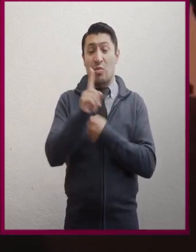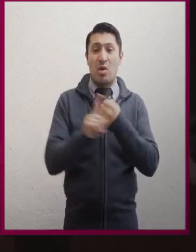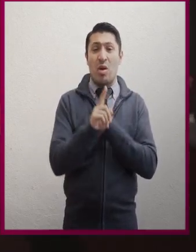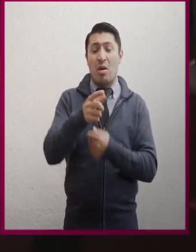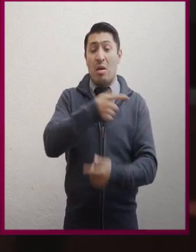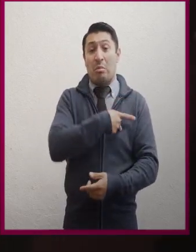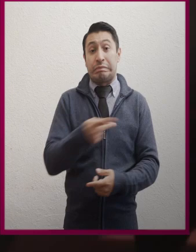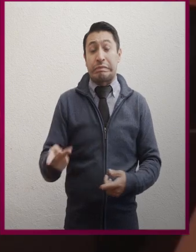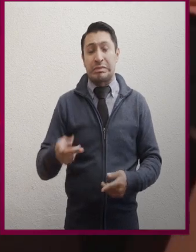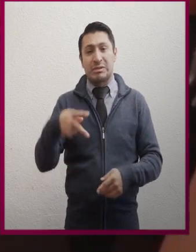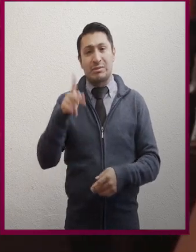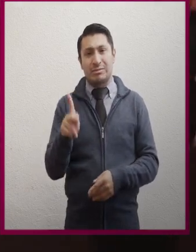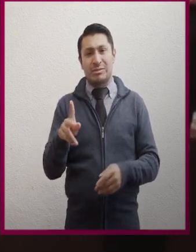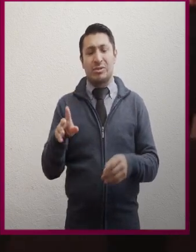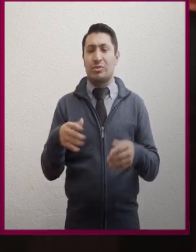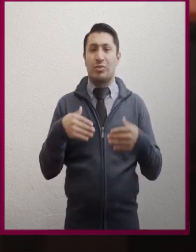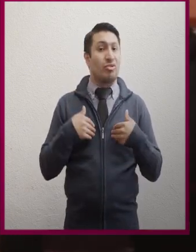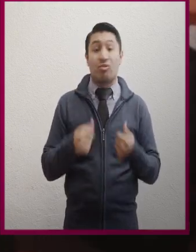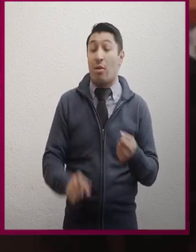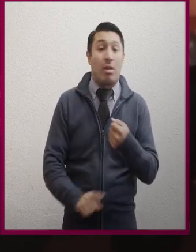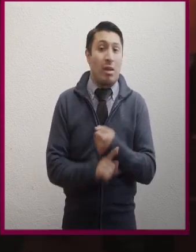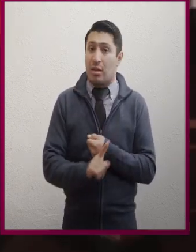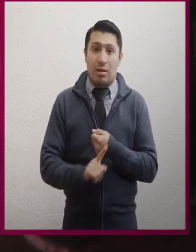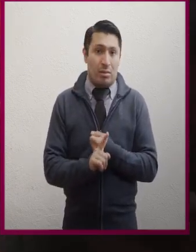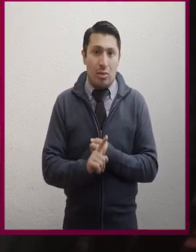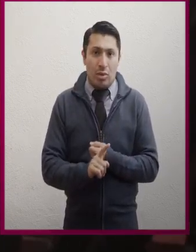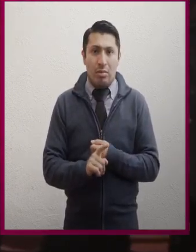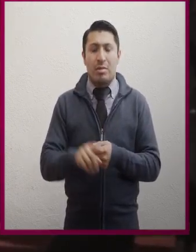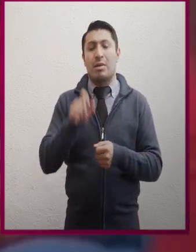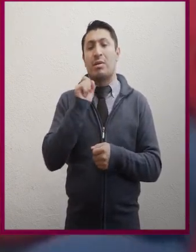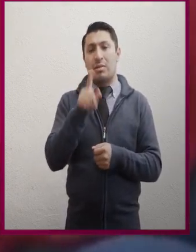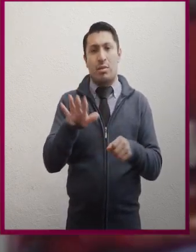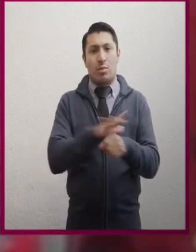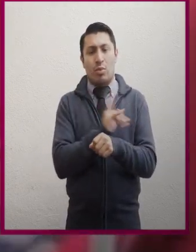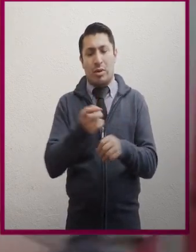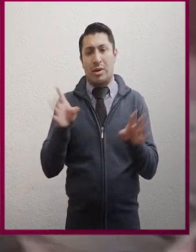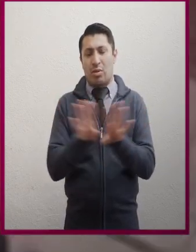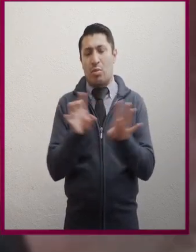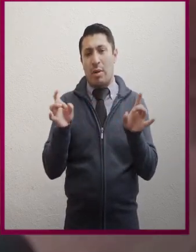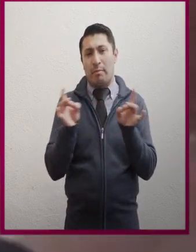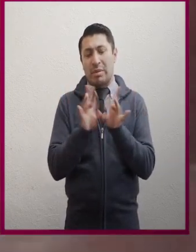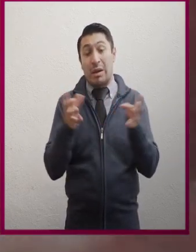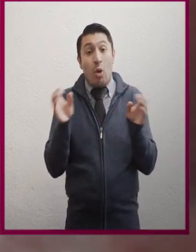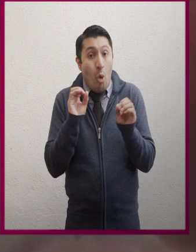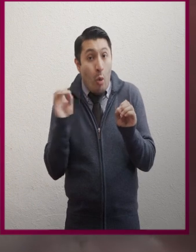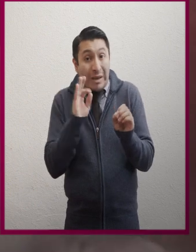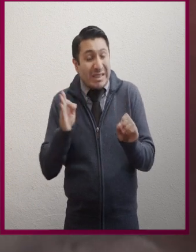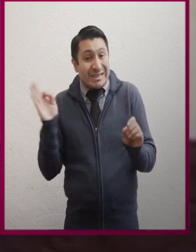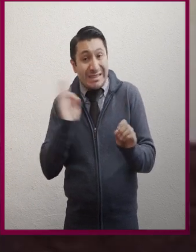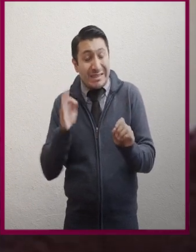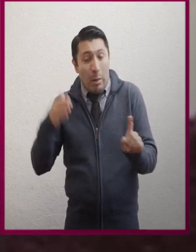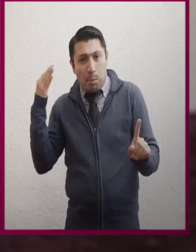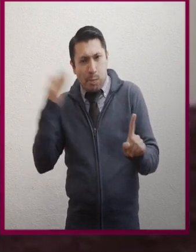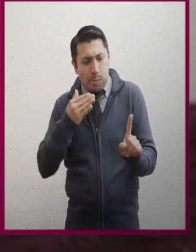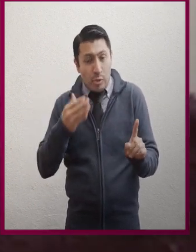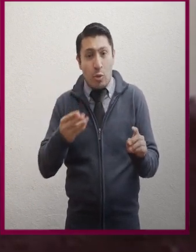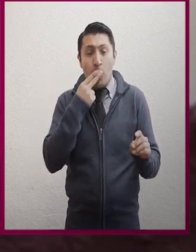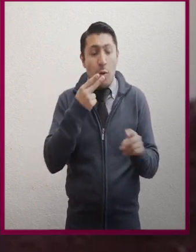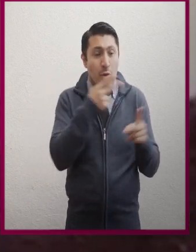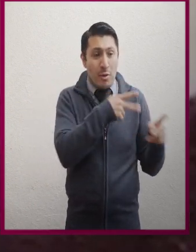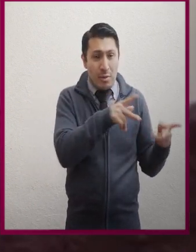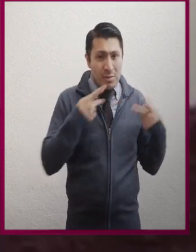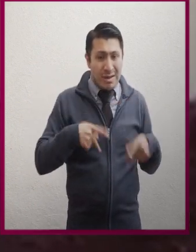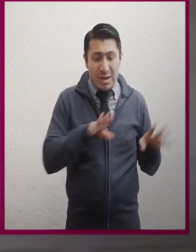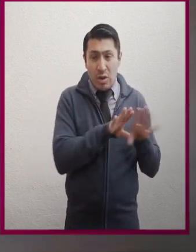problema también lleva a que, accidentalmente o a propósito, se use a los migrantes como chivos expiatorios de los